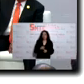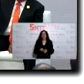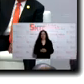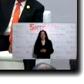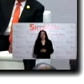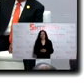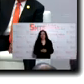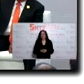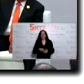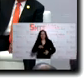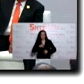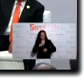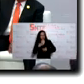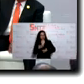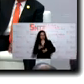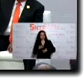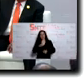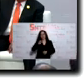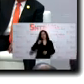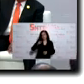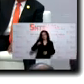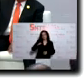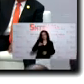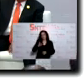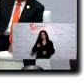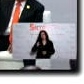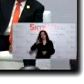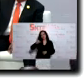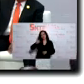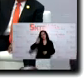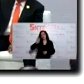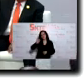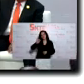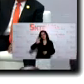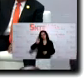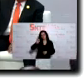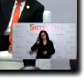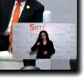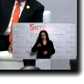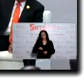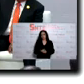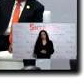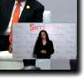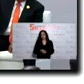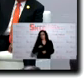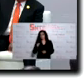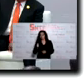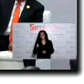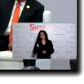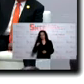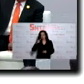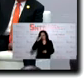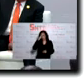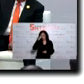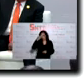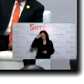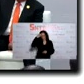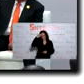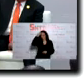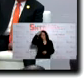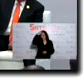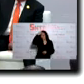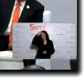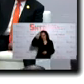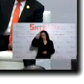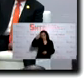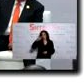el sistema límbico, y arriba con el sombrero más maravilloso, el neocórtex, que es el de la razón. Esto se enseña incluso